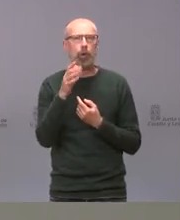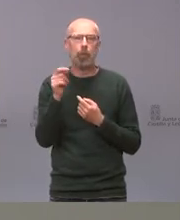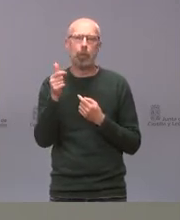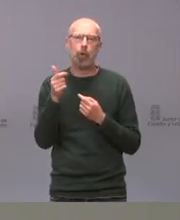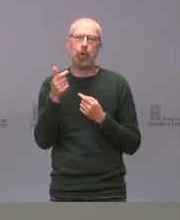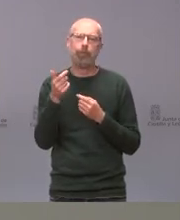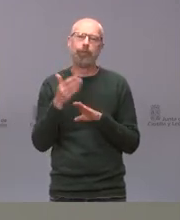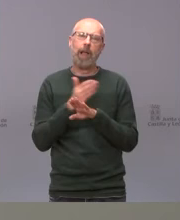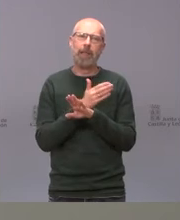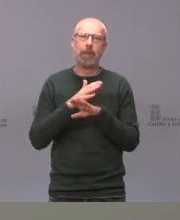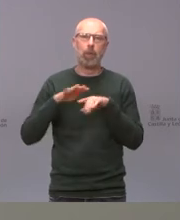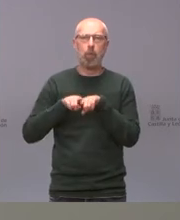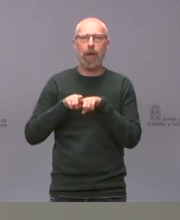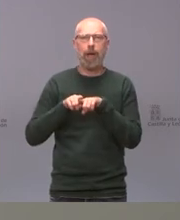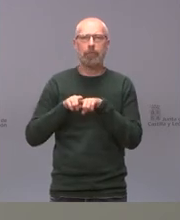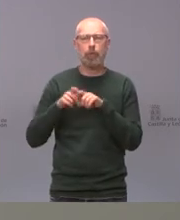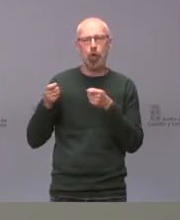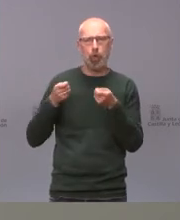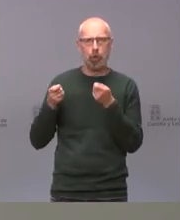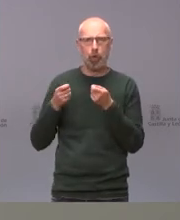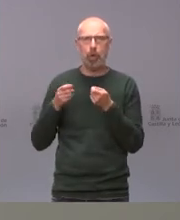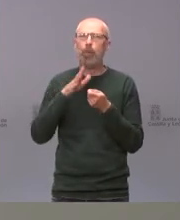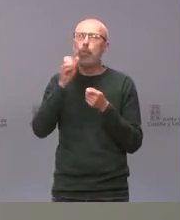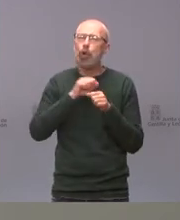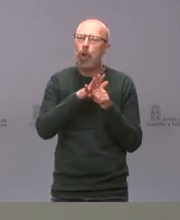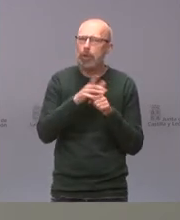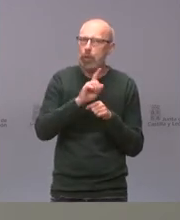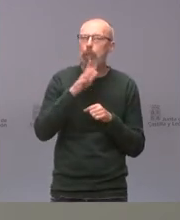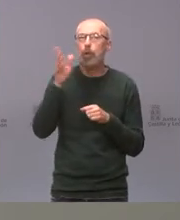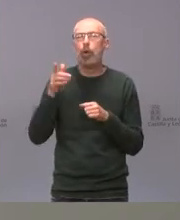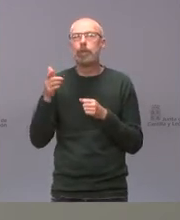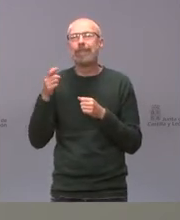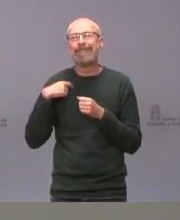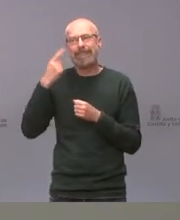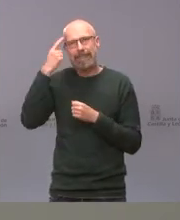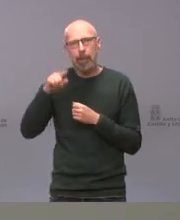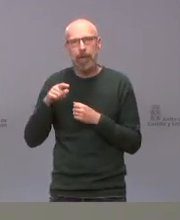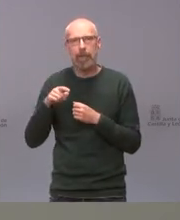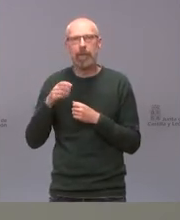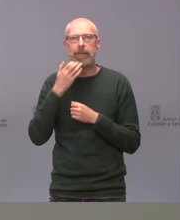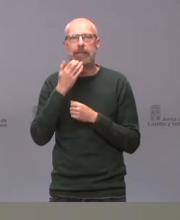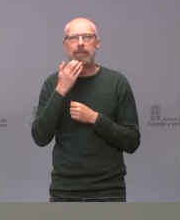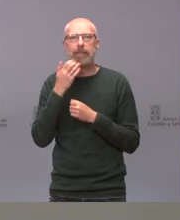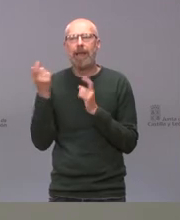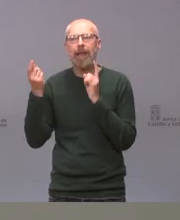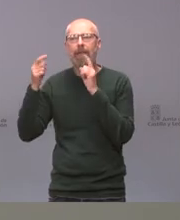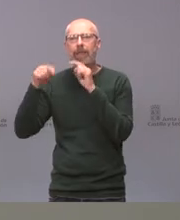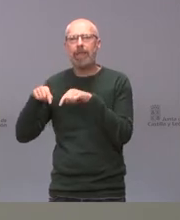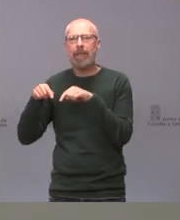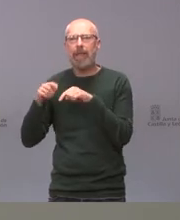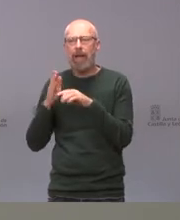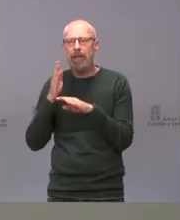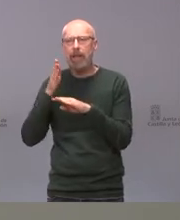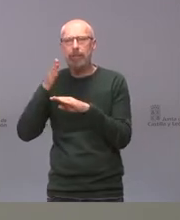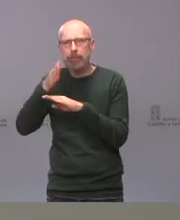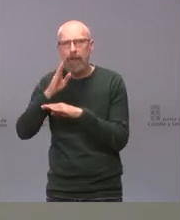no tanto por el coronavirus, sino por la pertinencia que puede tener saber ¿Para qué necesita una persona una determinada